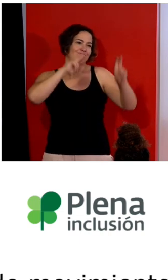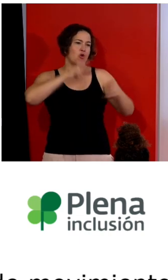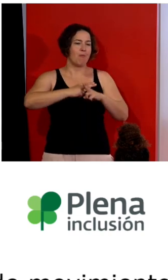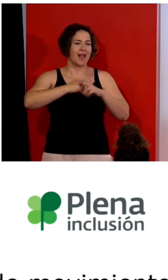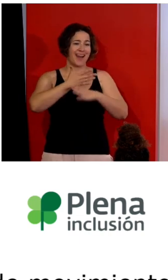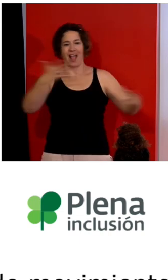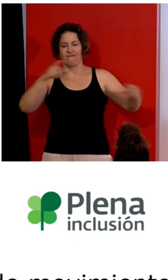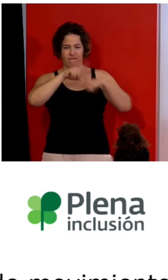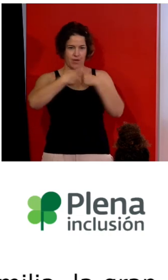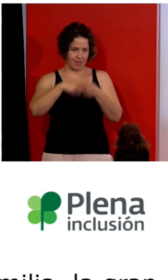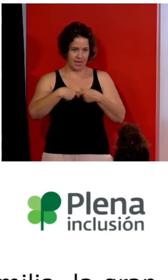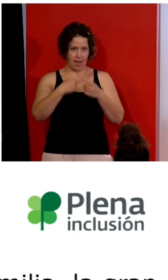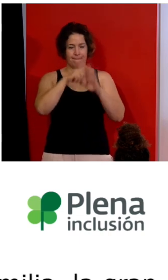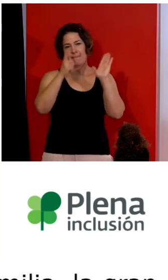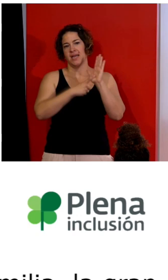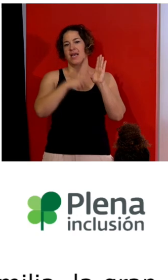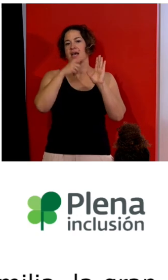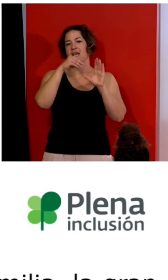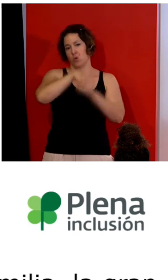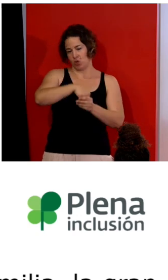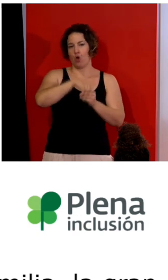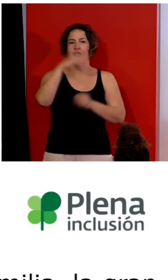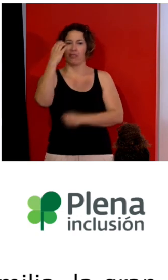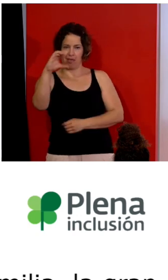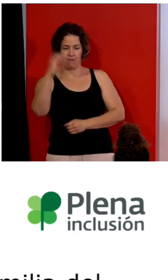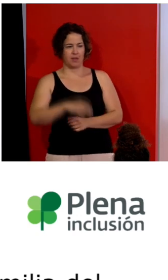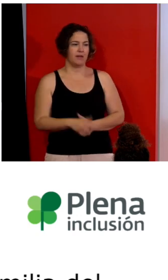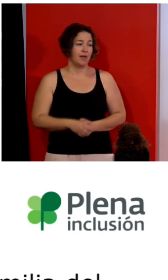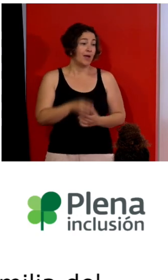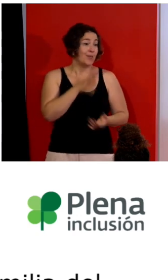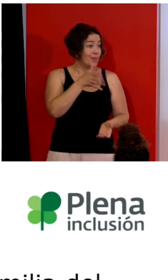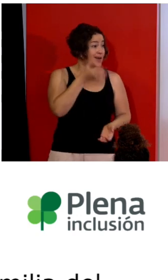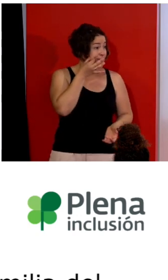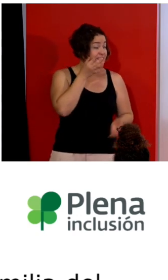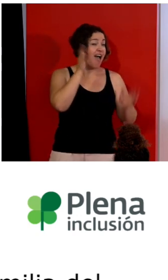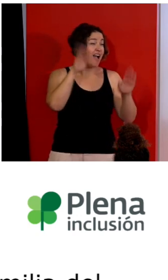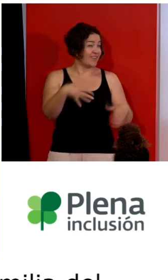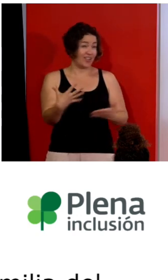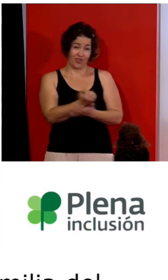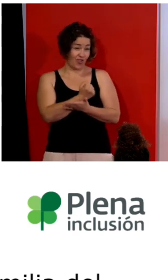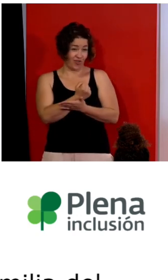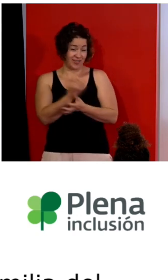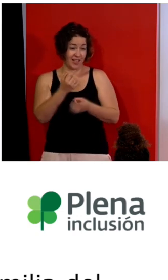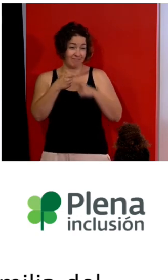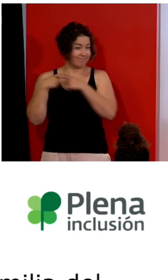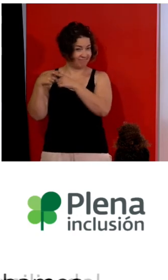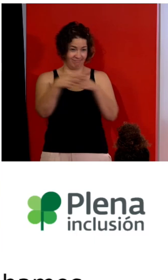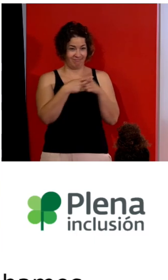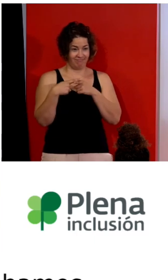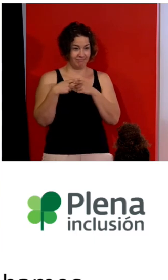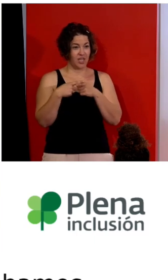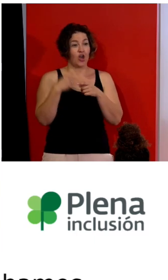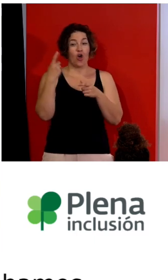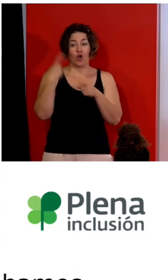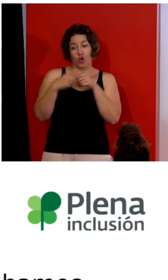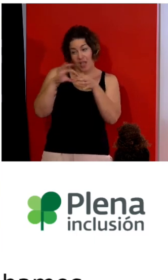Inclusión, la gran familia del CERMI, porque realmente todos acabamos compartiendo y nos une más de